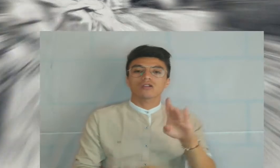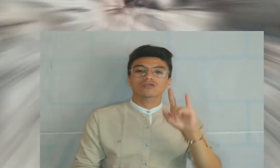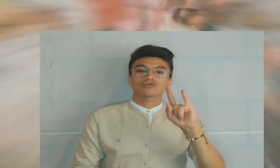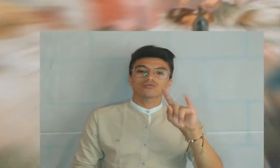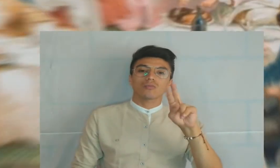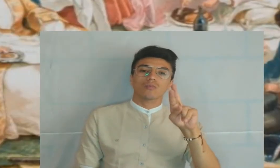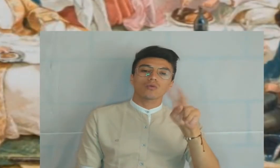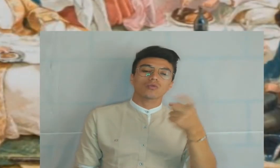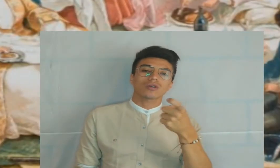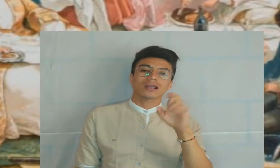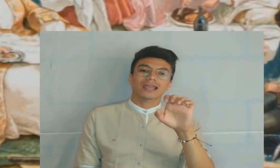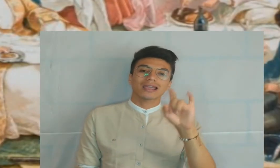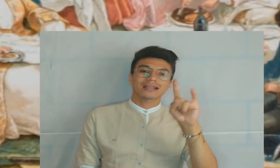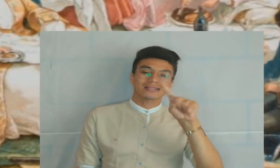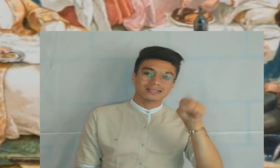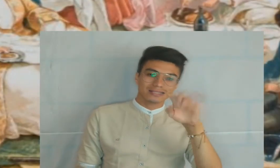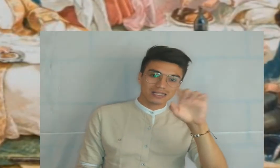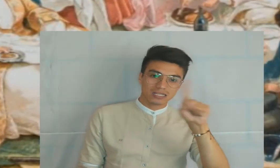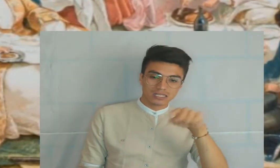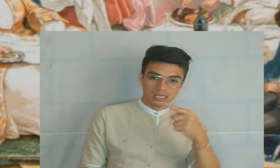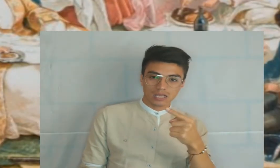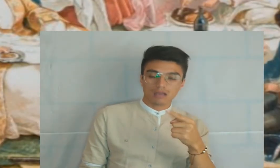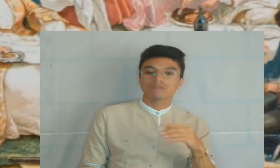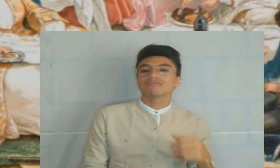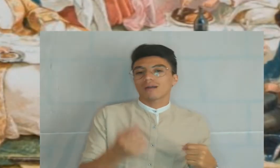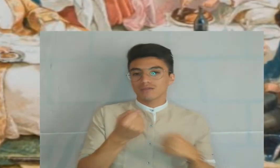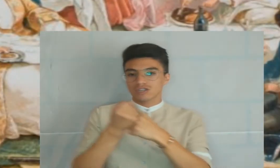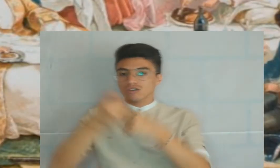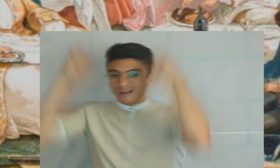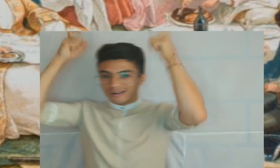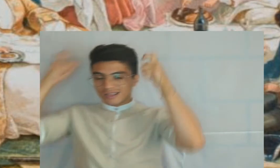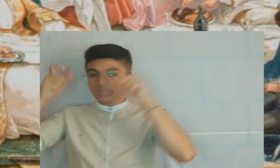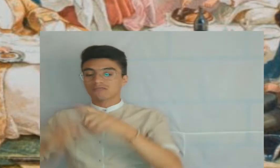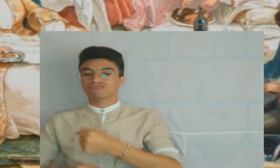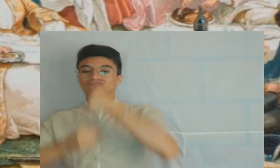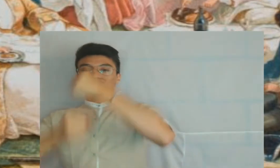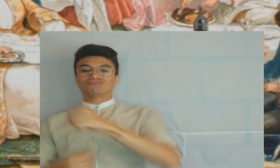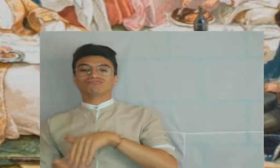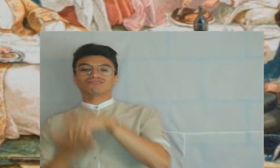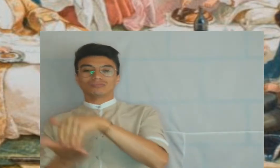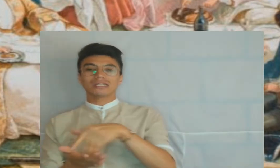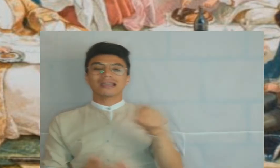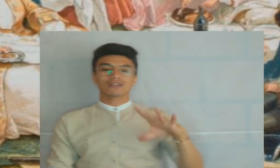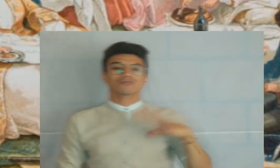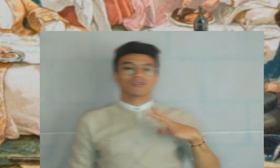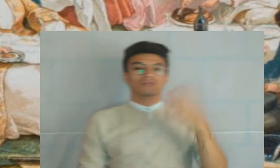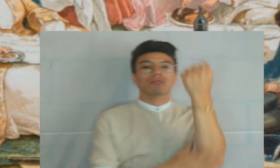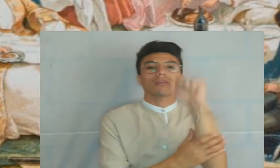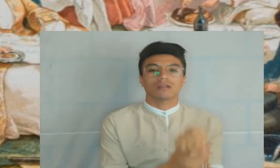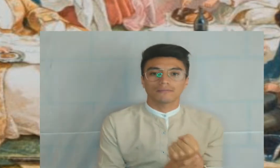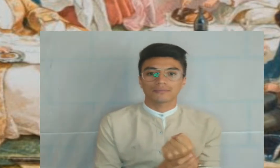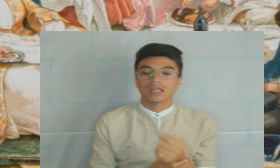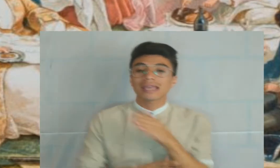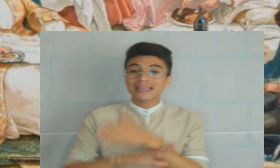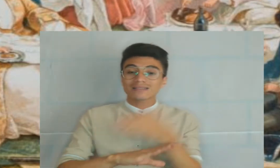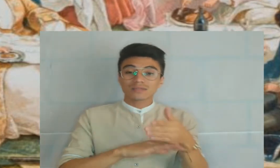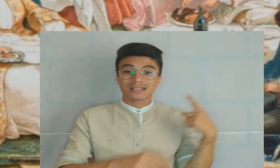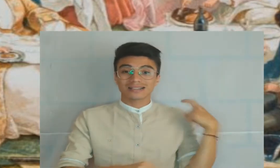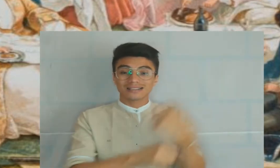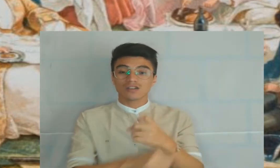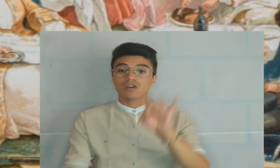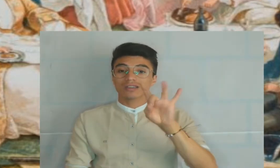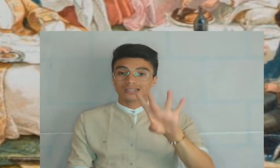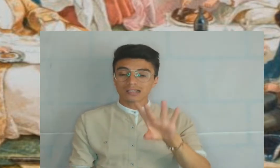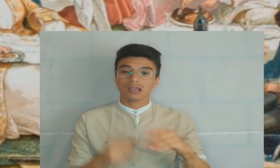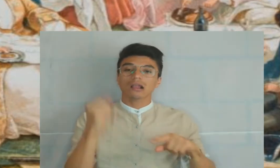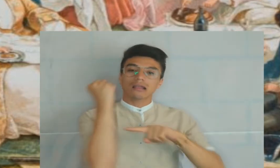de los nobles, que comenzaron a perder su preeminencia. El siglo XV marca el final de la Edad Media por muchos aspectos. Primero, por el